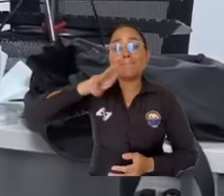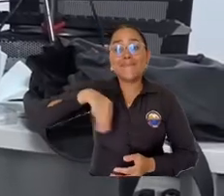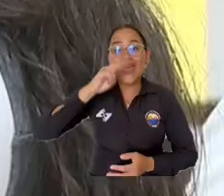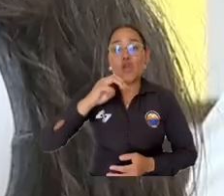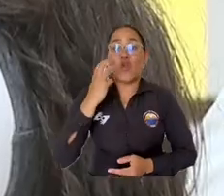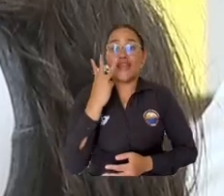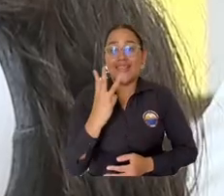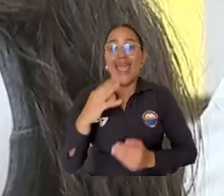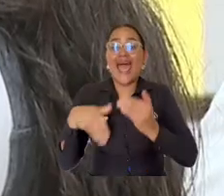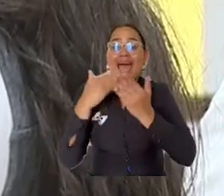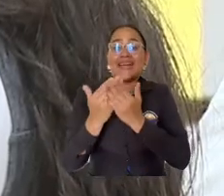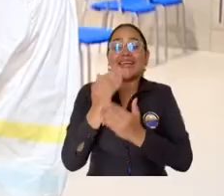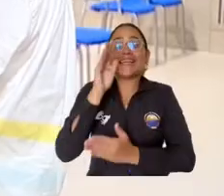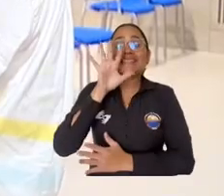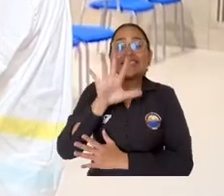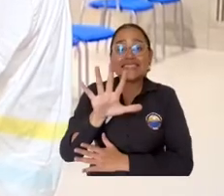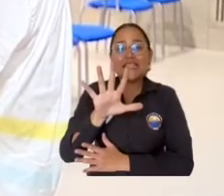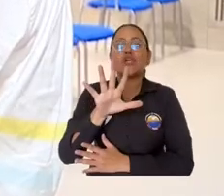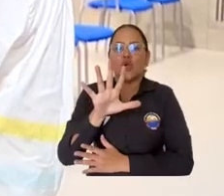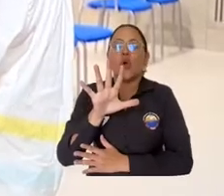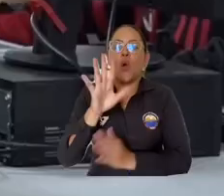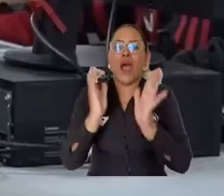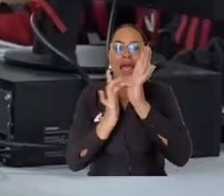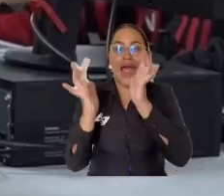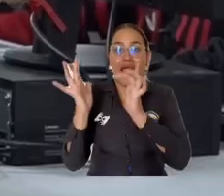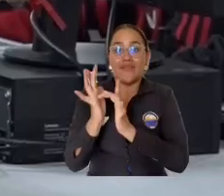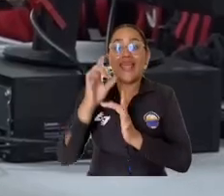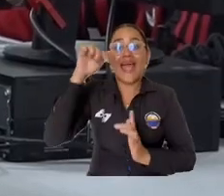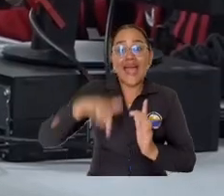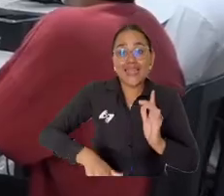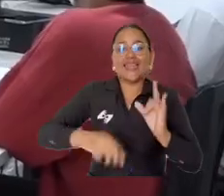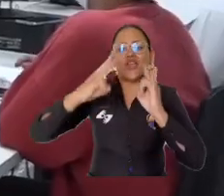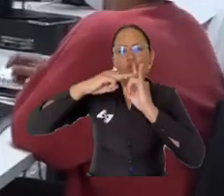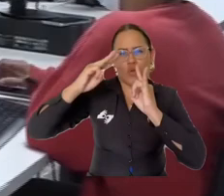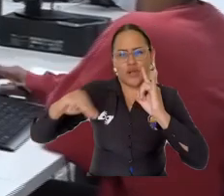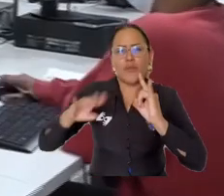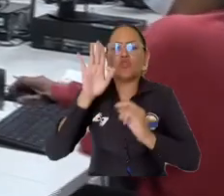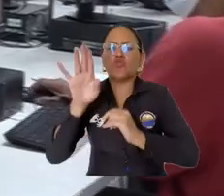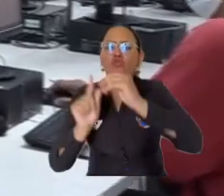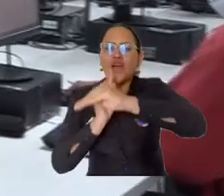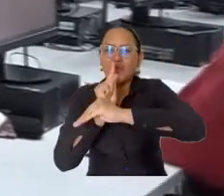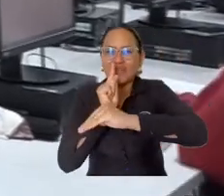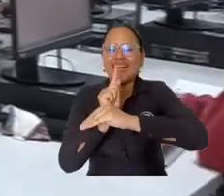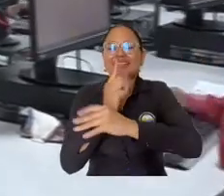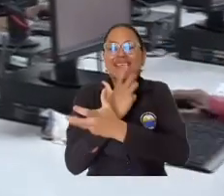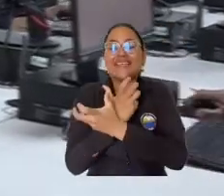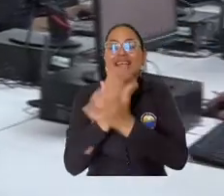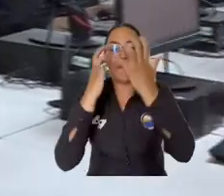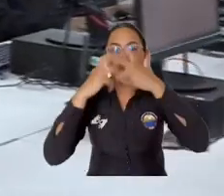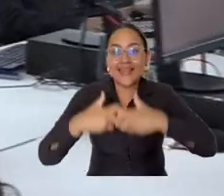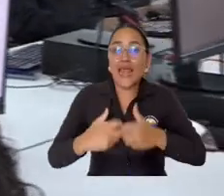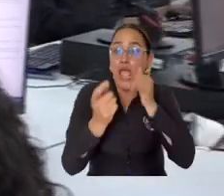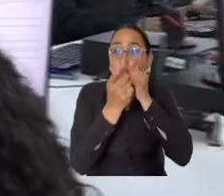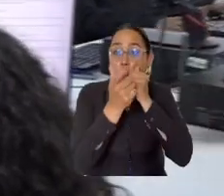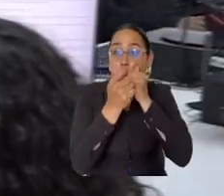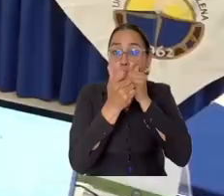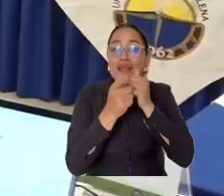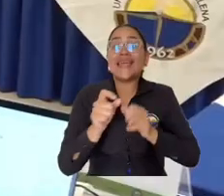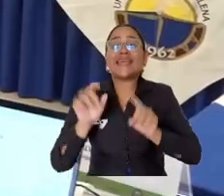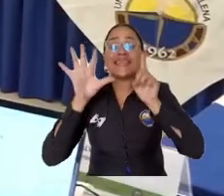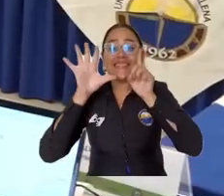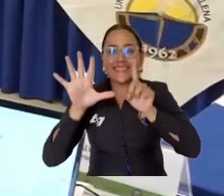Desde este miércoles 3 hasta el viernes 5 de abril, la Universidad del Magdalena, a través de la Facultad de Ciencias Empresariales y